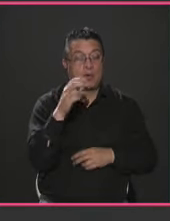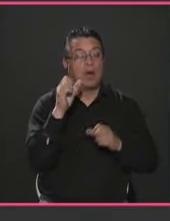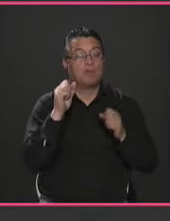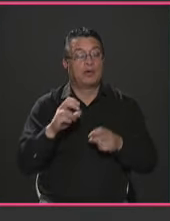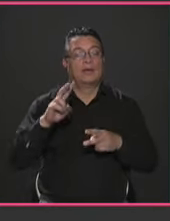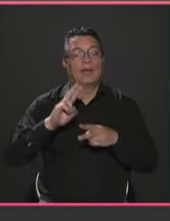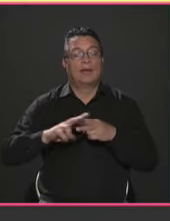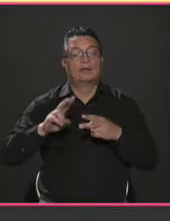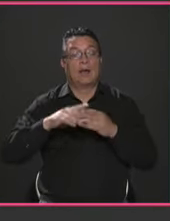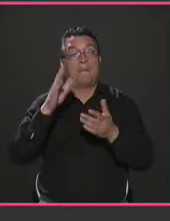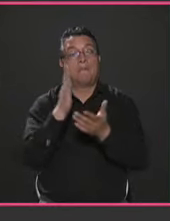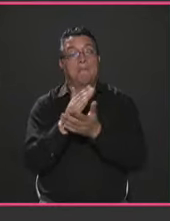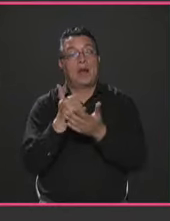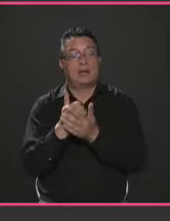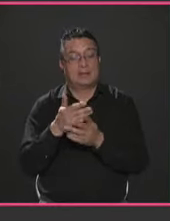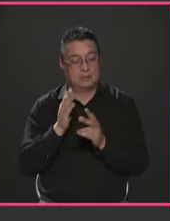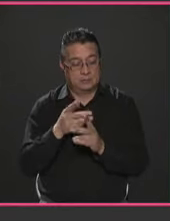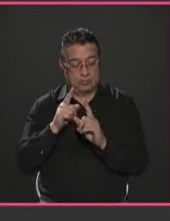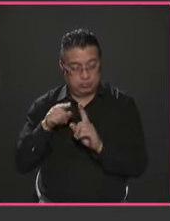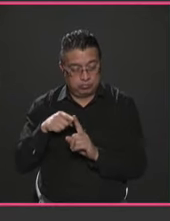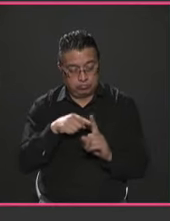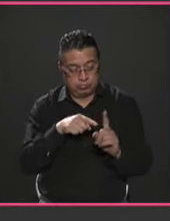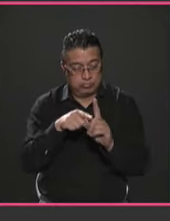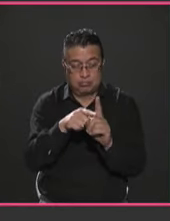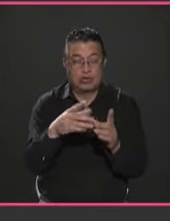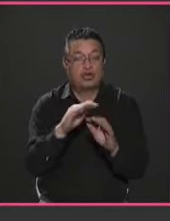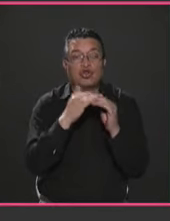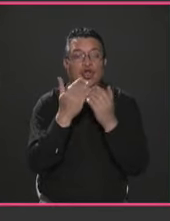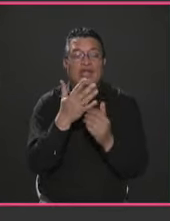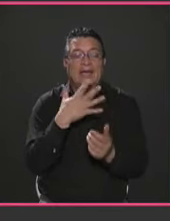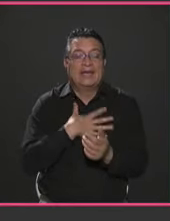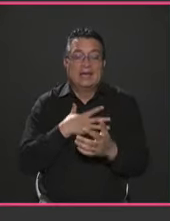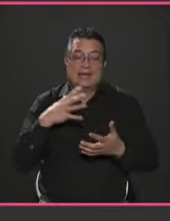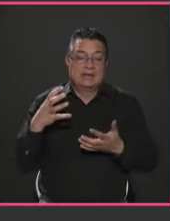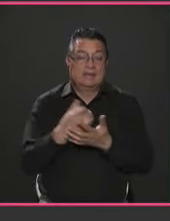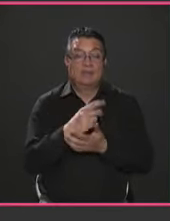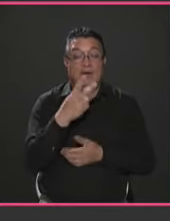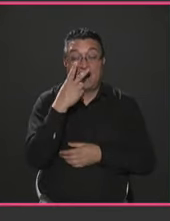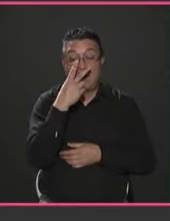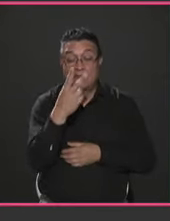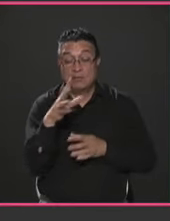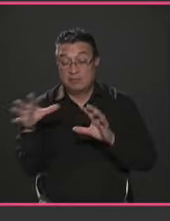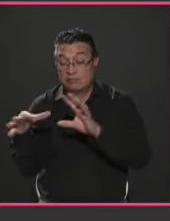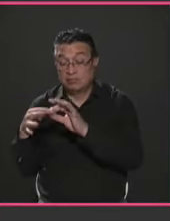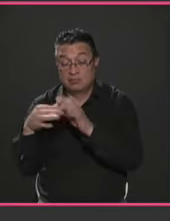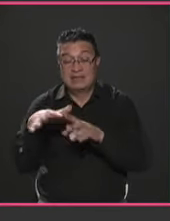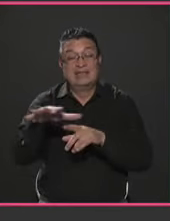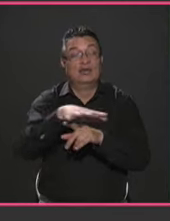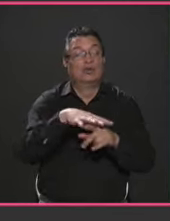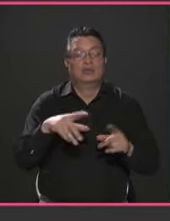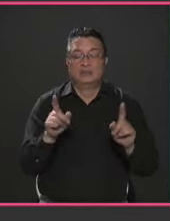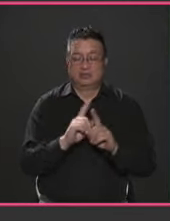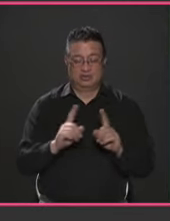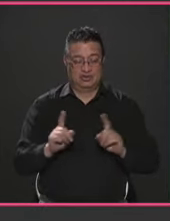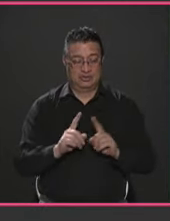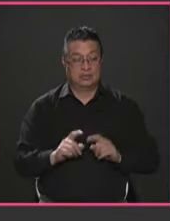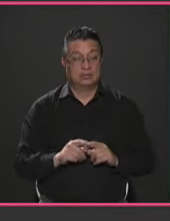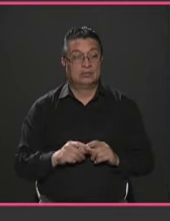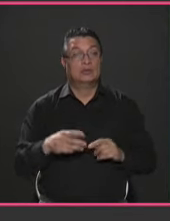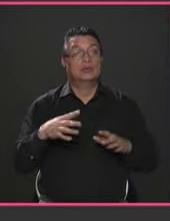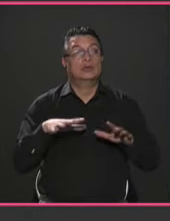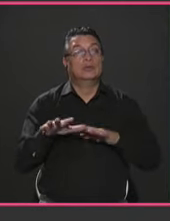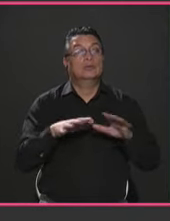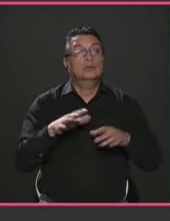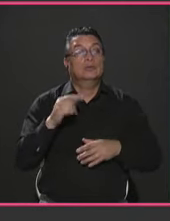para poder hacer planes y seguirnos las cosas que nosotros queramos lograr sin ver estas relaciones como algo situacional cosas